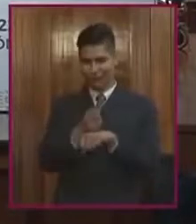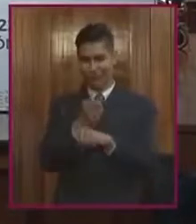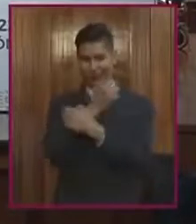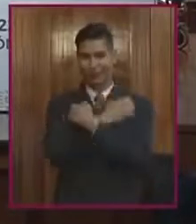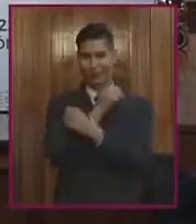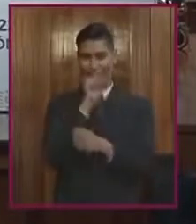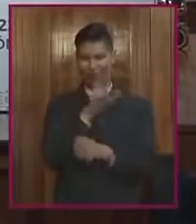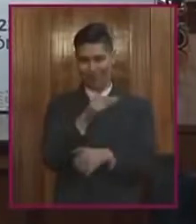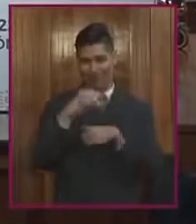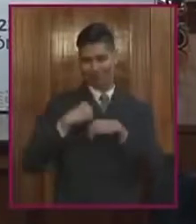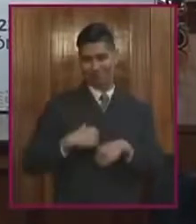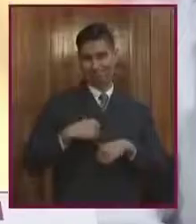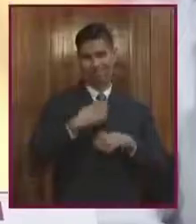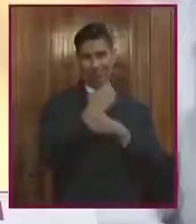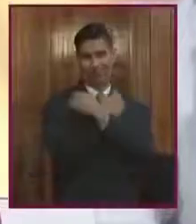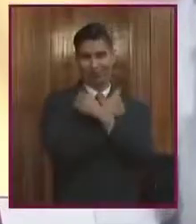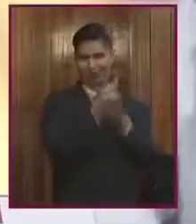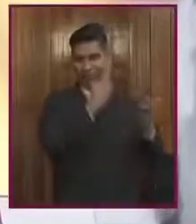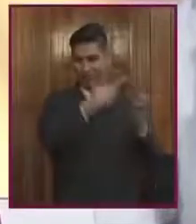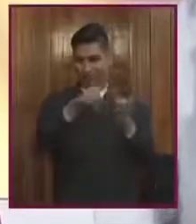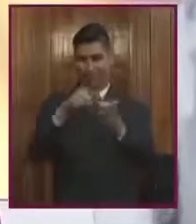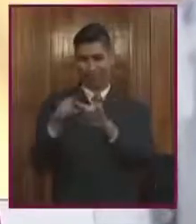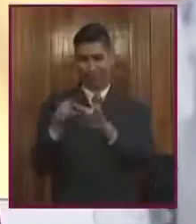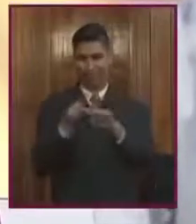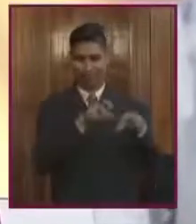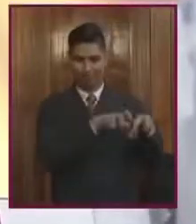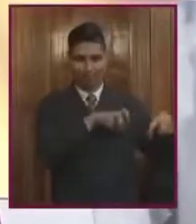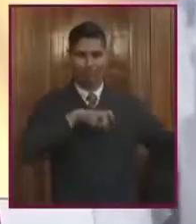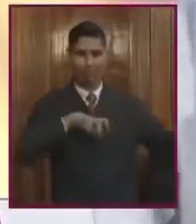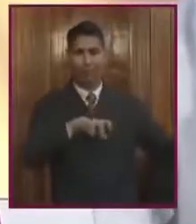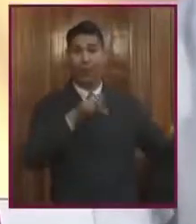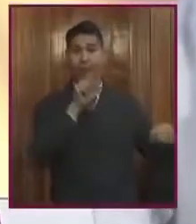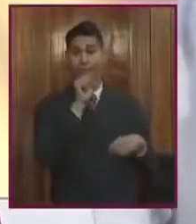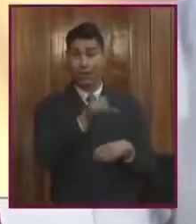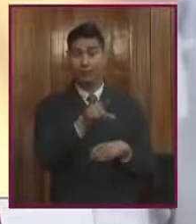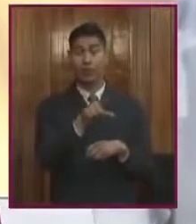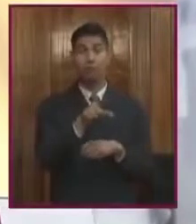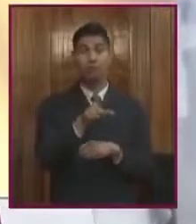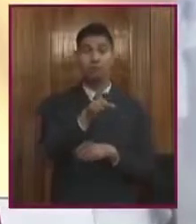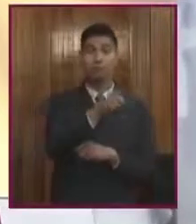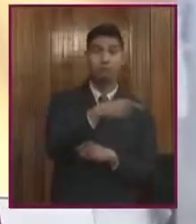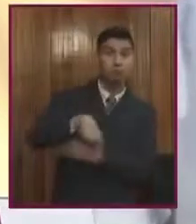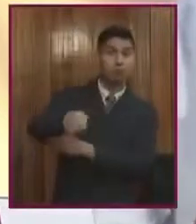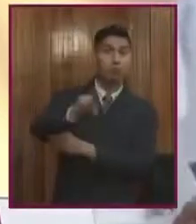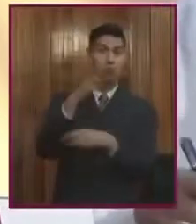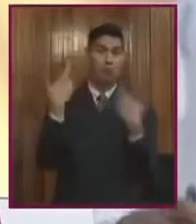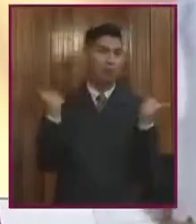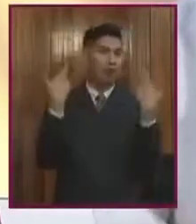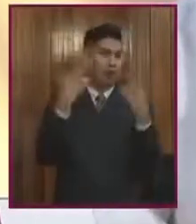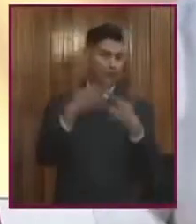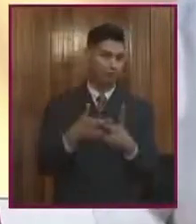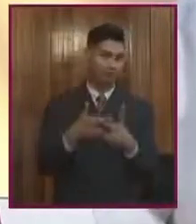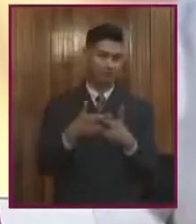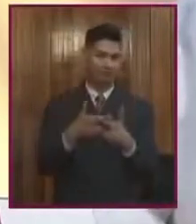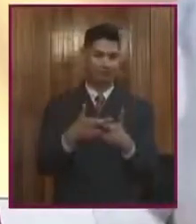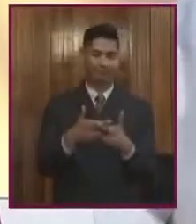autoridades educativas que nos acompañan, colegas académicos que están y participan en esta